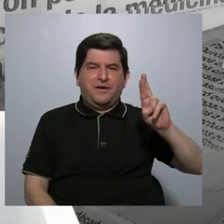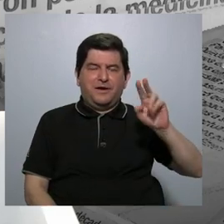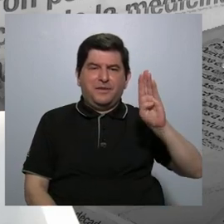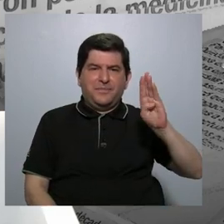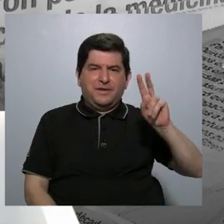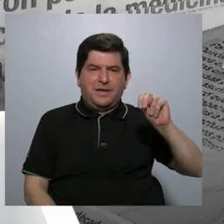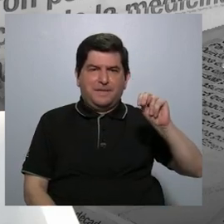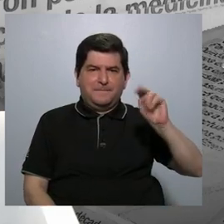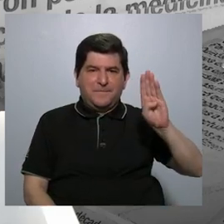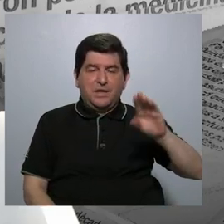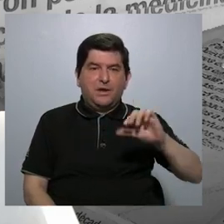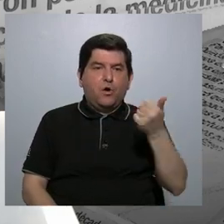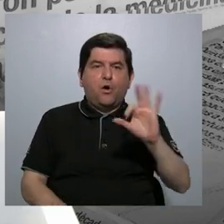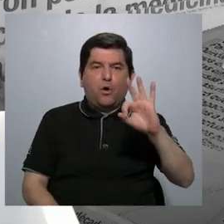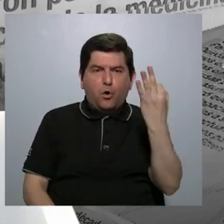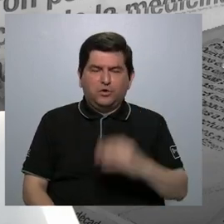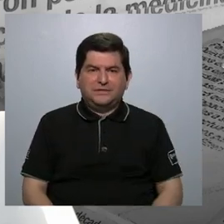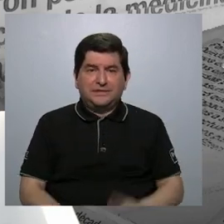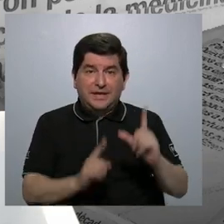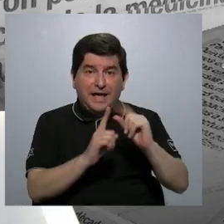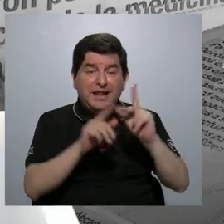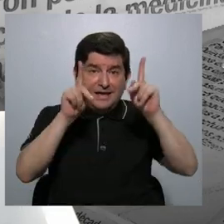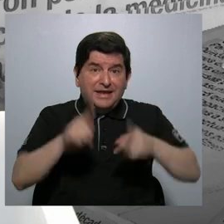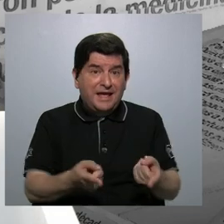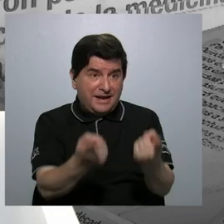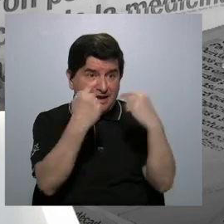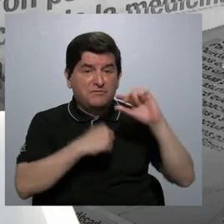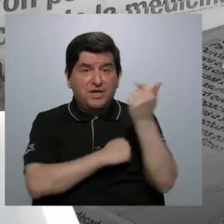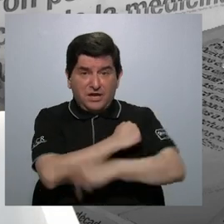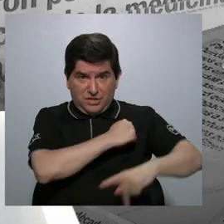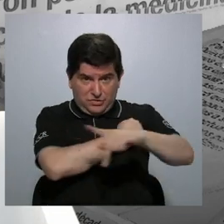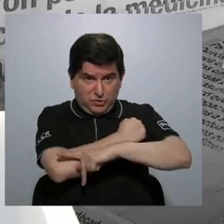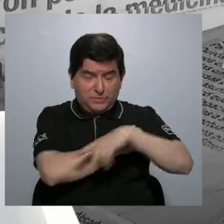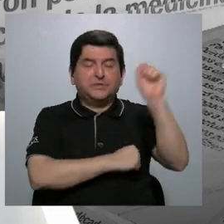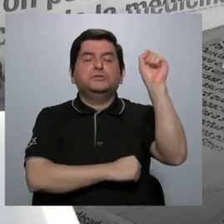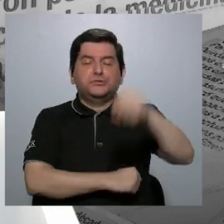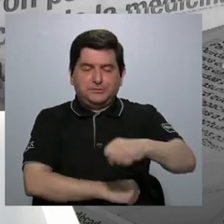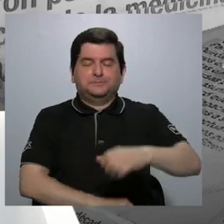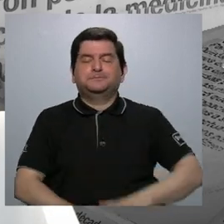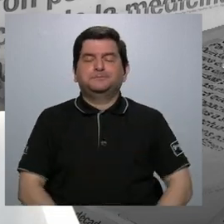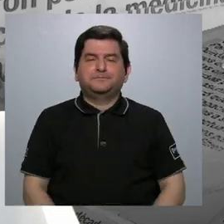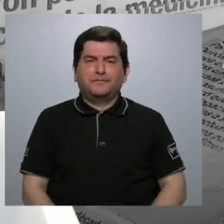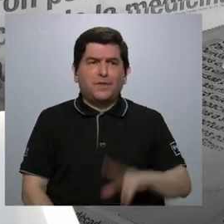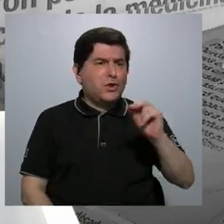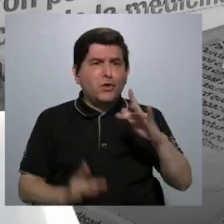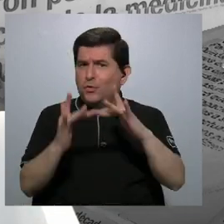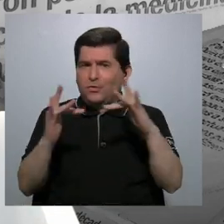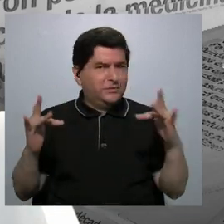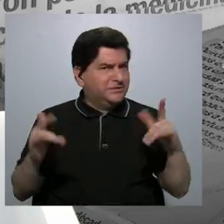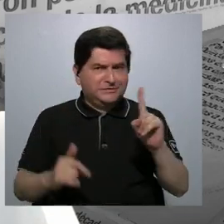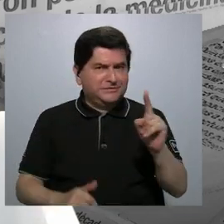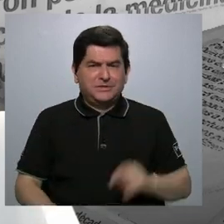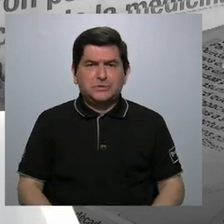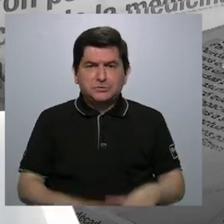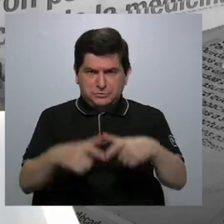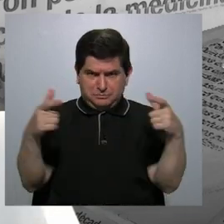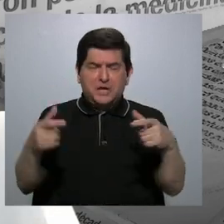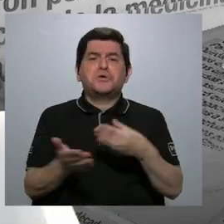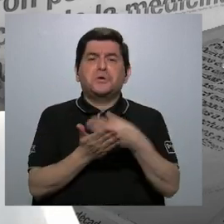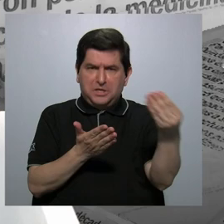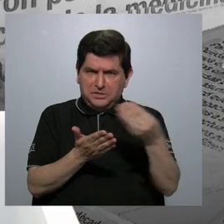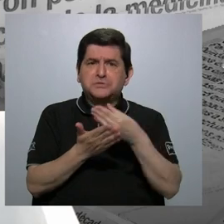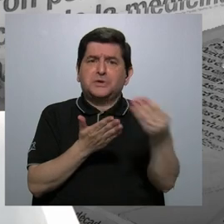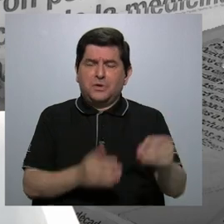tipo de maneras para de alquilar a gente que viene del extranjero. Entonces no es que están vacíos, la mayoría sí se